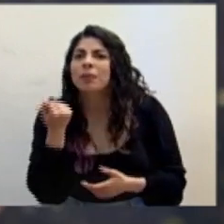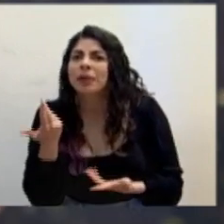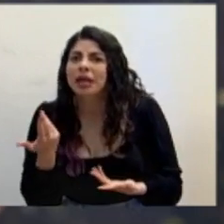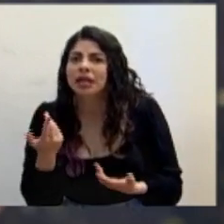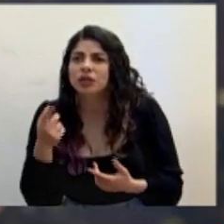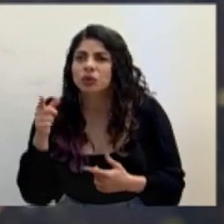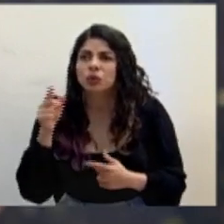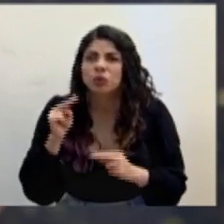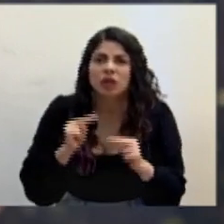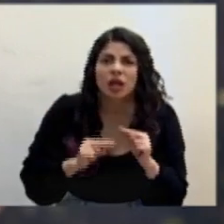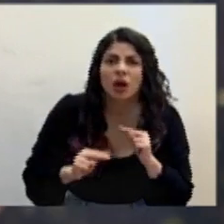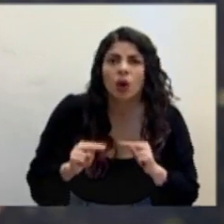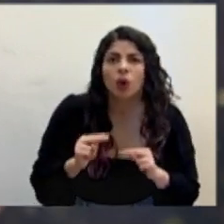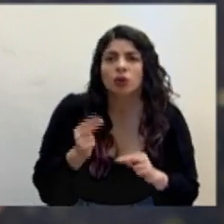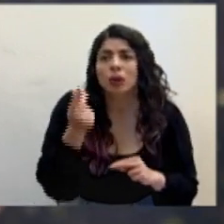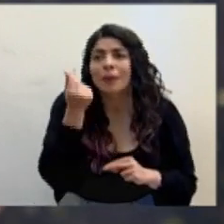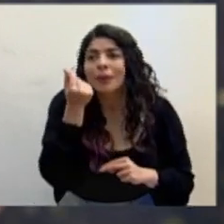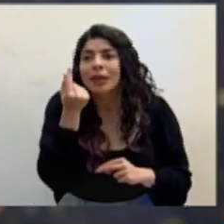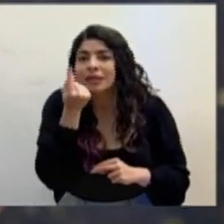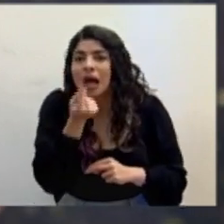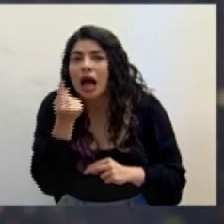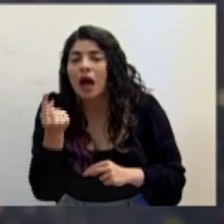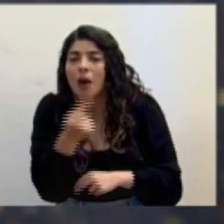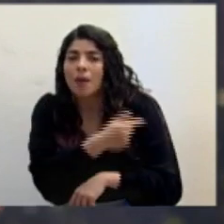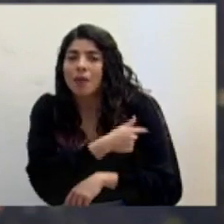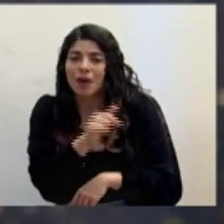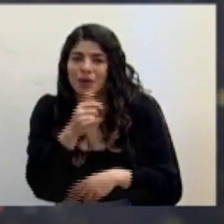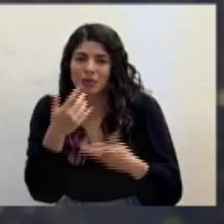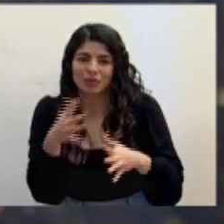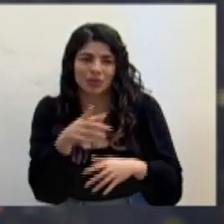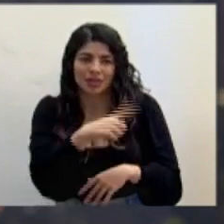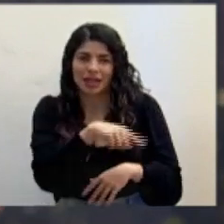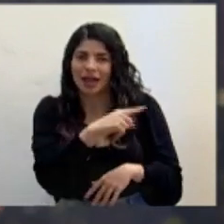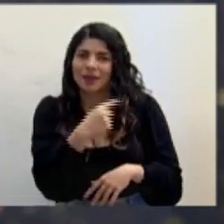la negociación y al costo unitario, como se ha mencionado aquí